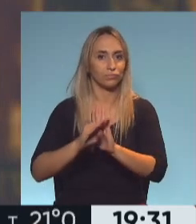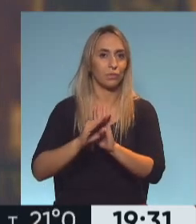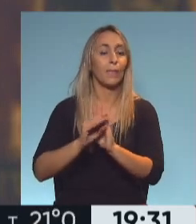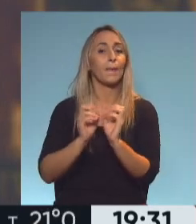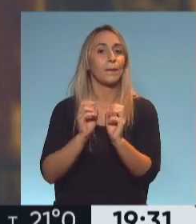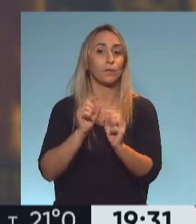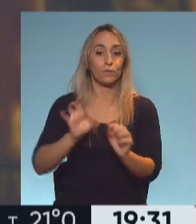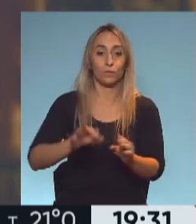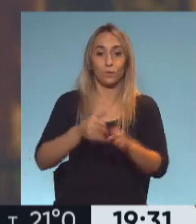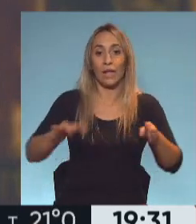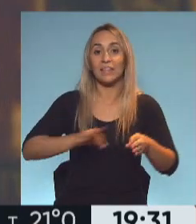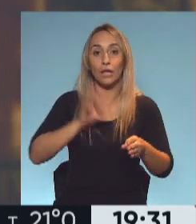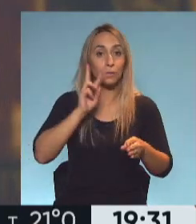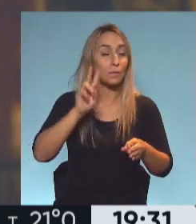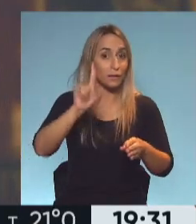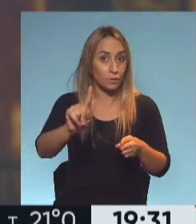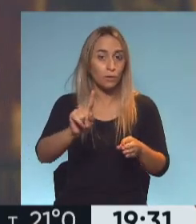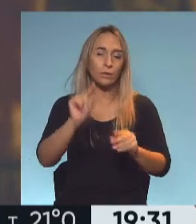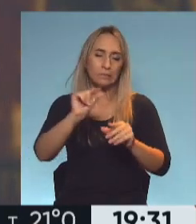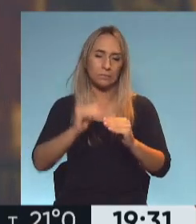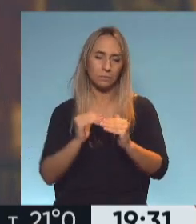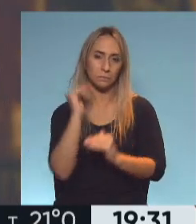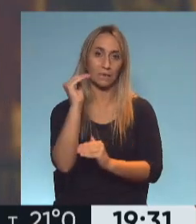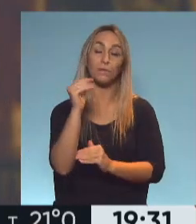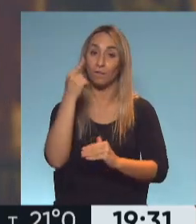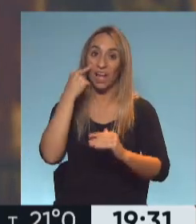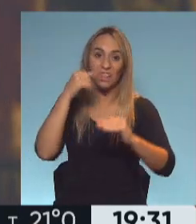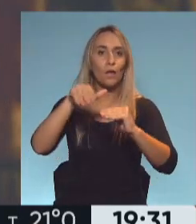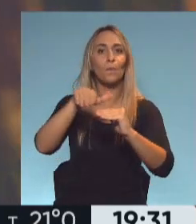durante 2021, pero fijémonos el piso del cual partimos a nivel regional.